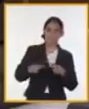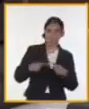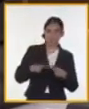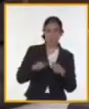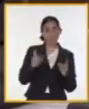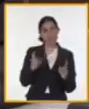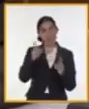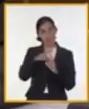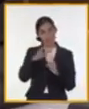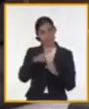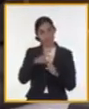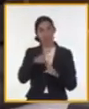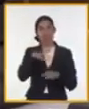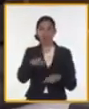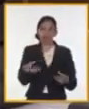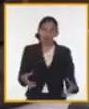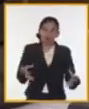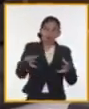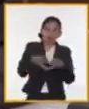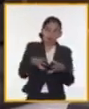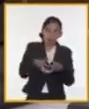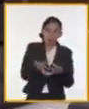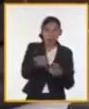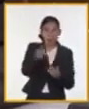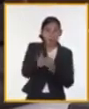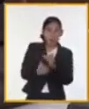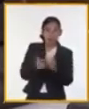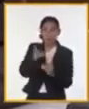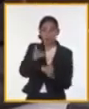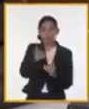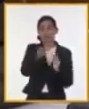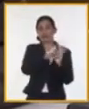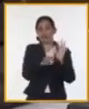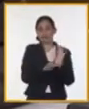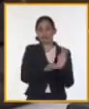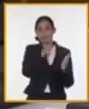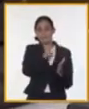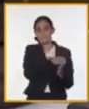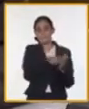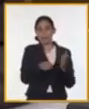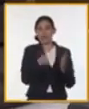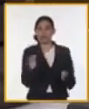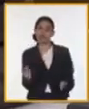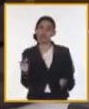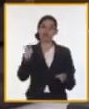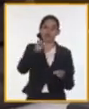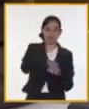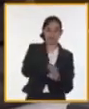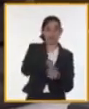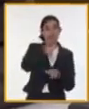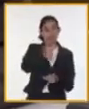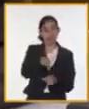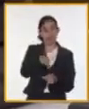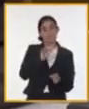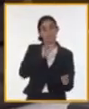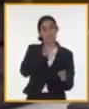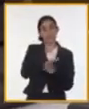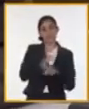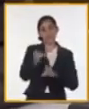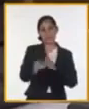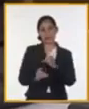tiene un conjunto de acciones que se le han incorporado a partir de ese proceso hasta la sesión